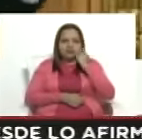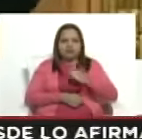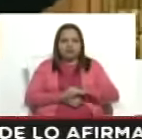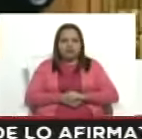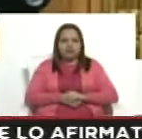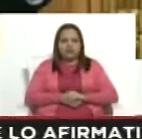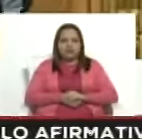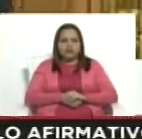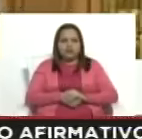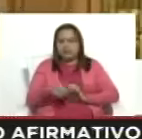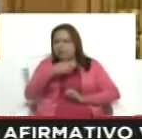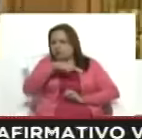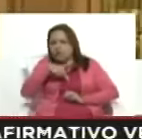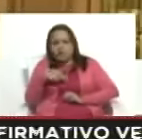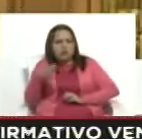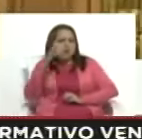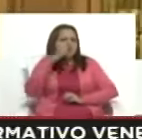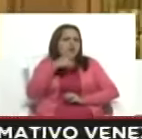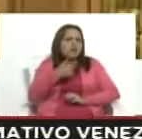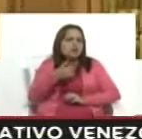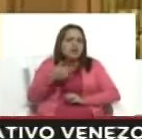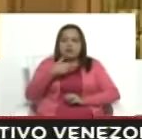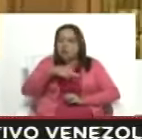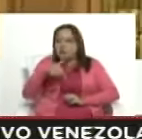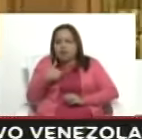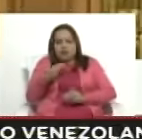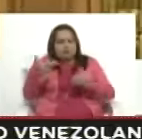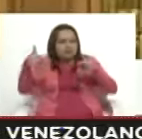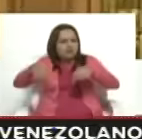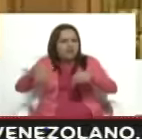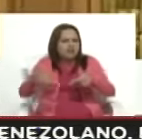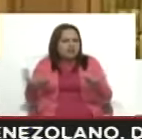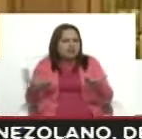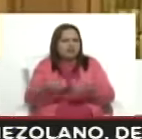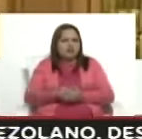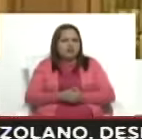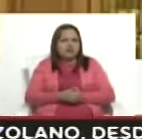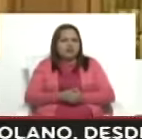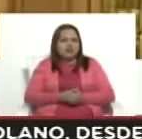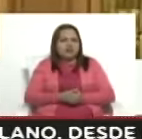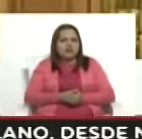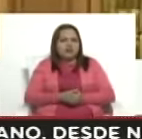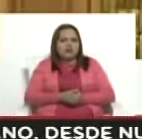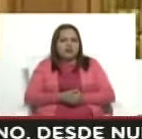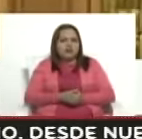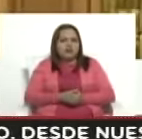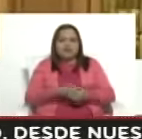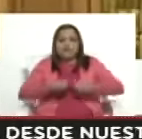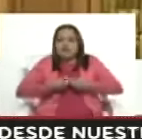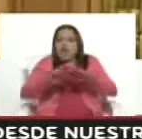nosotros no tenemos, nosotros nos jugamos aquí, como dicen en el llano, a Rosalinda hace tiempo.